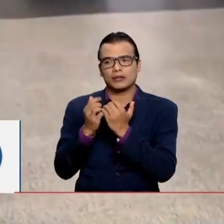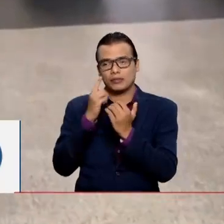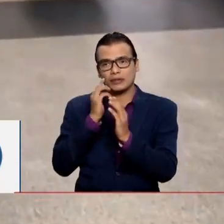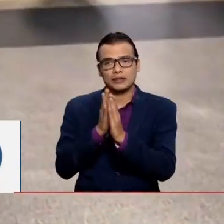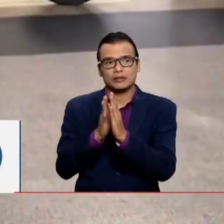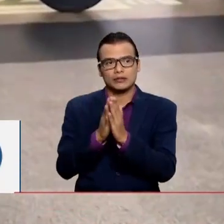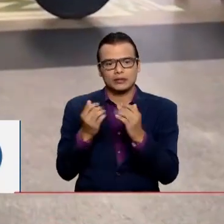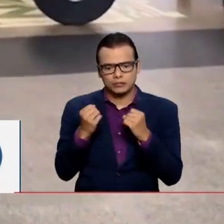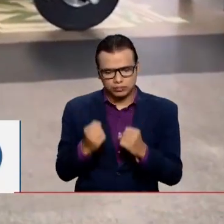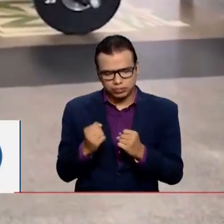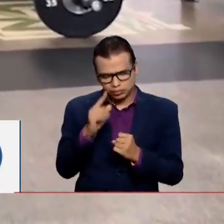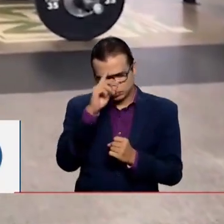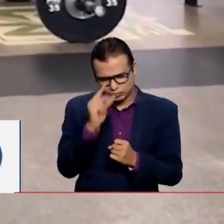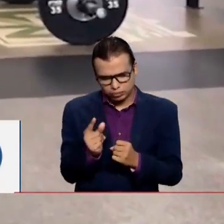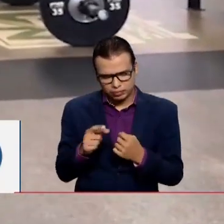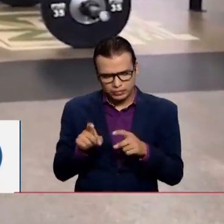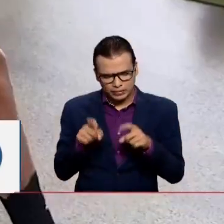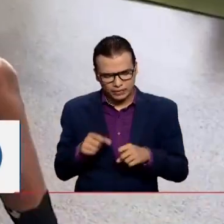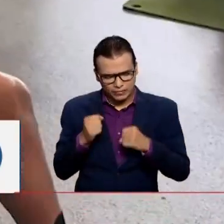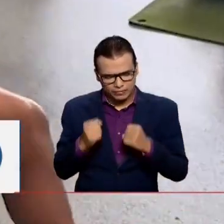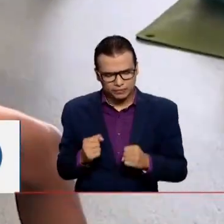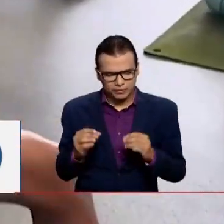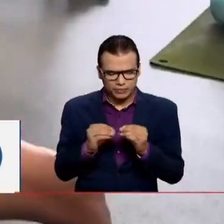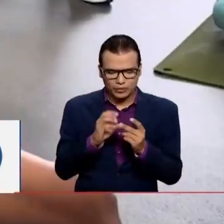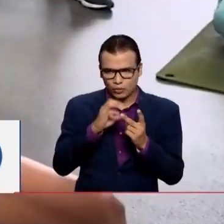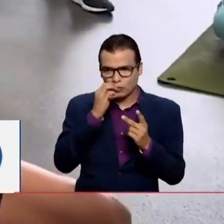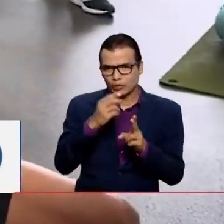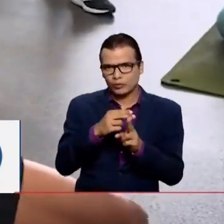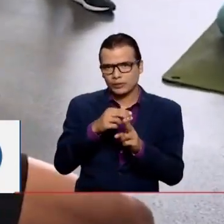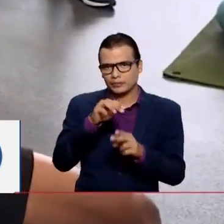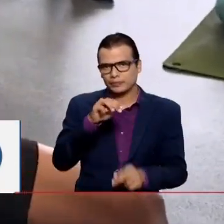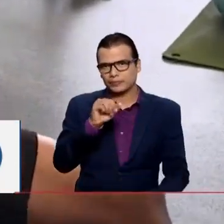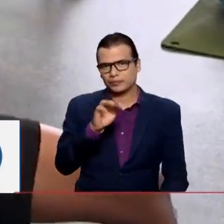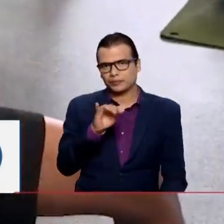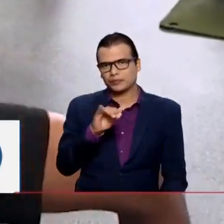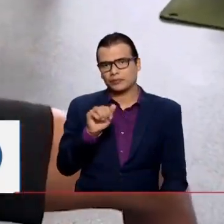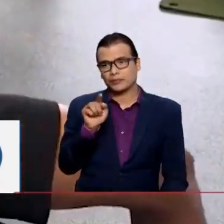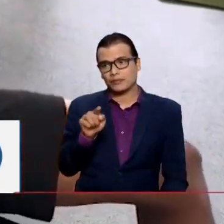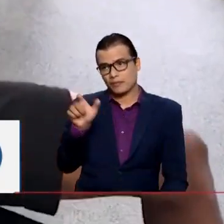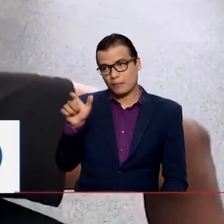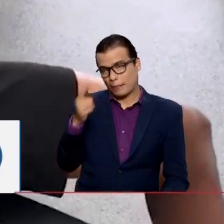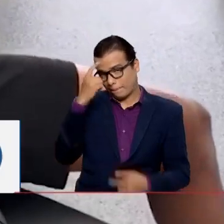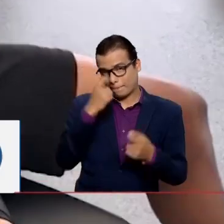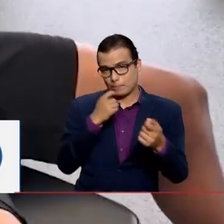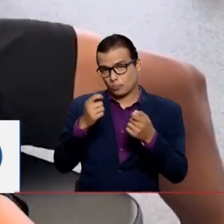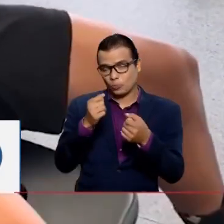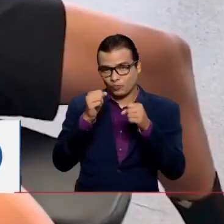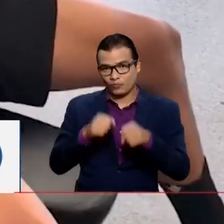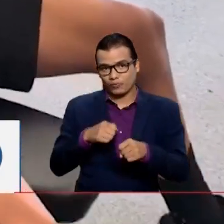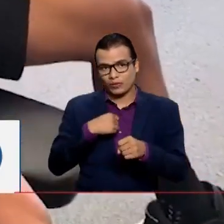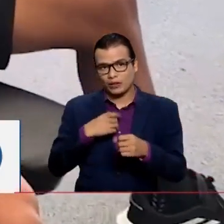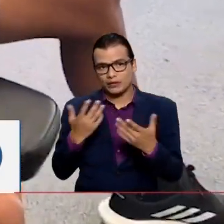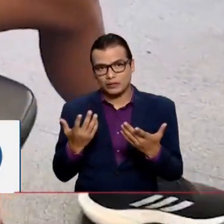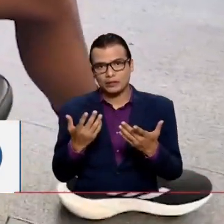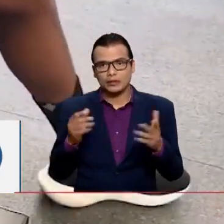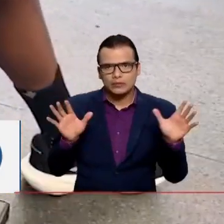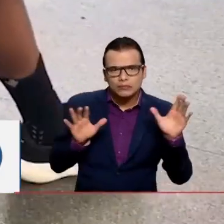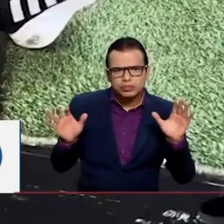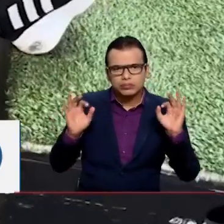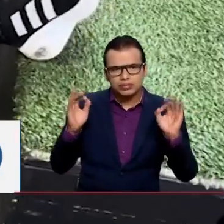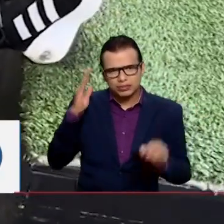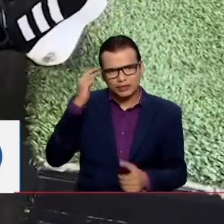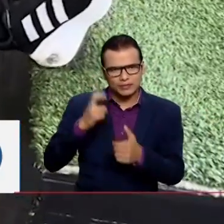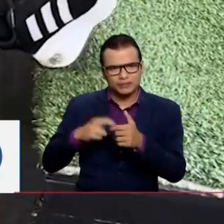partido mientras que Mier sin duda alguna es una de las alternativas para el arco del conjunto colombiano que no podrá contar con